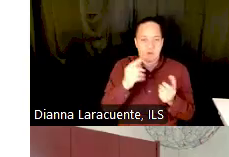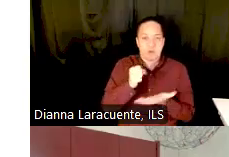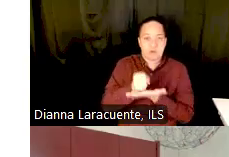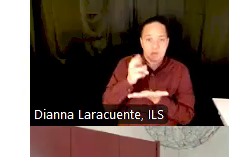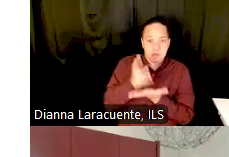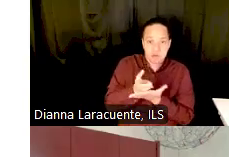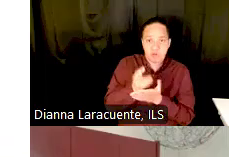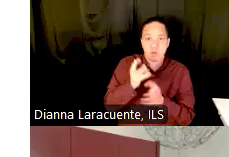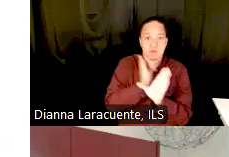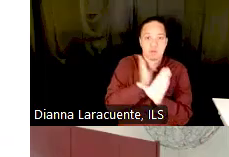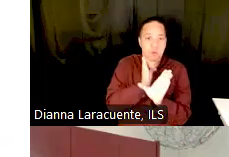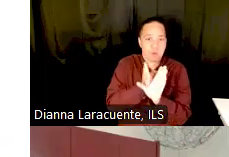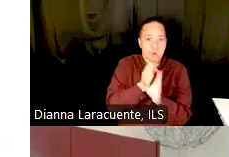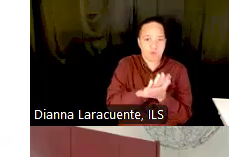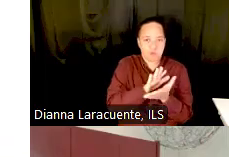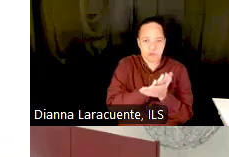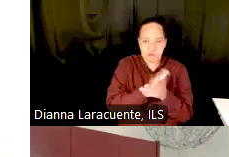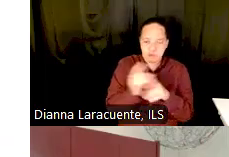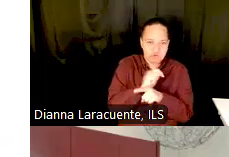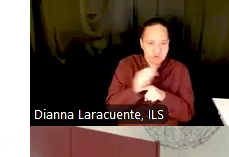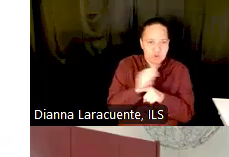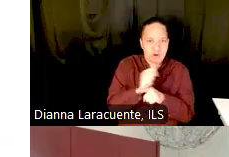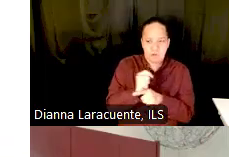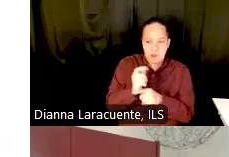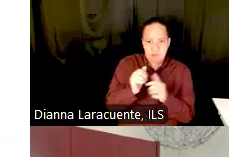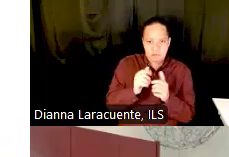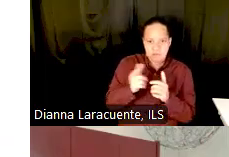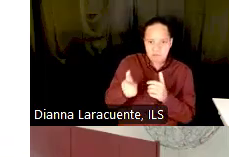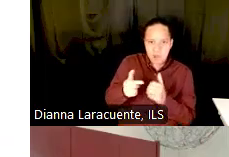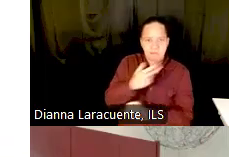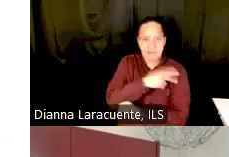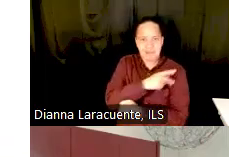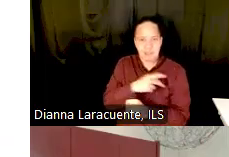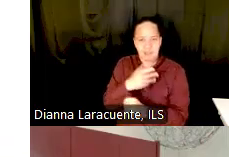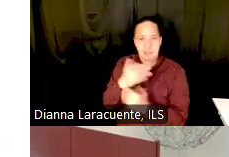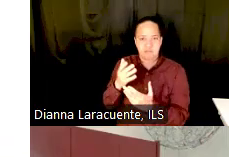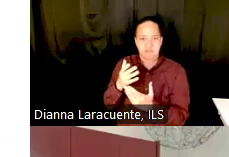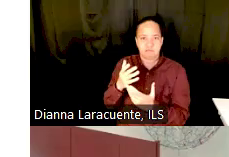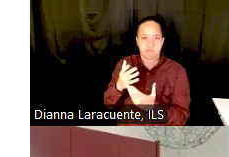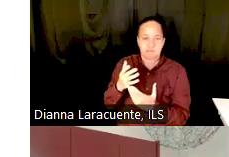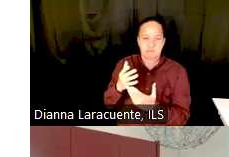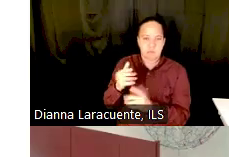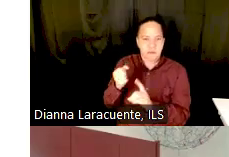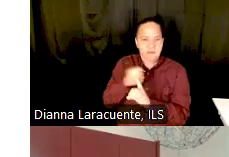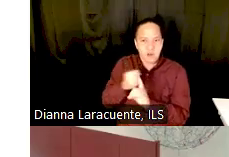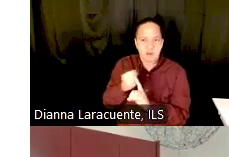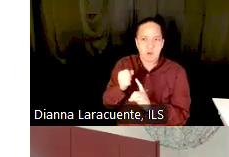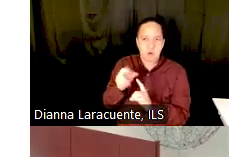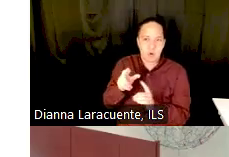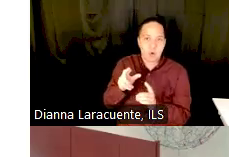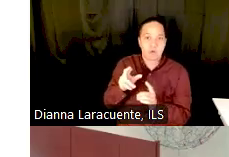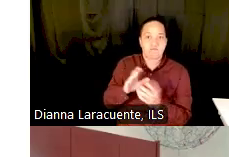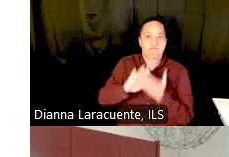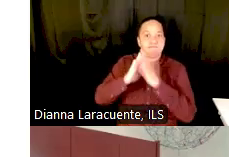psicólogos escolar, que puedan estar entrenados a cómo intervenir con un paciente violento o intervenir con un paciente que se puede tornar